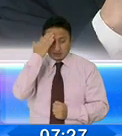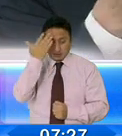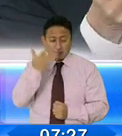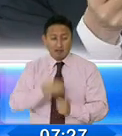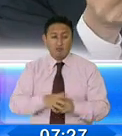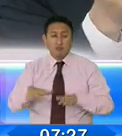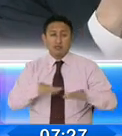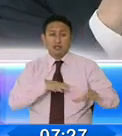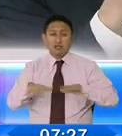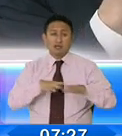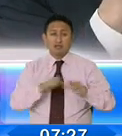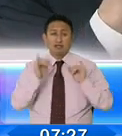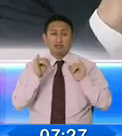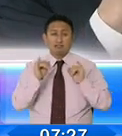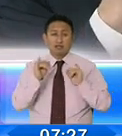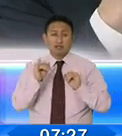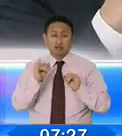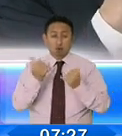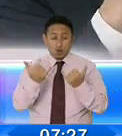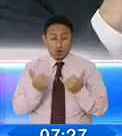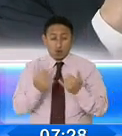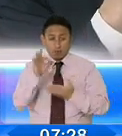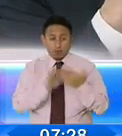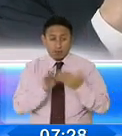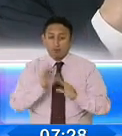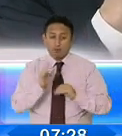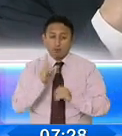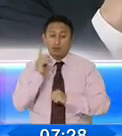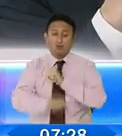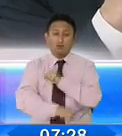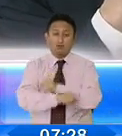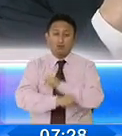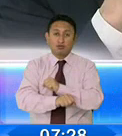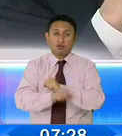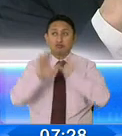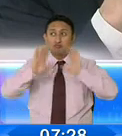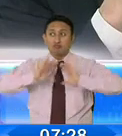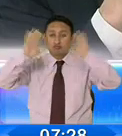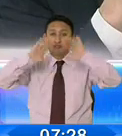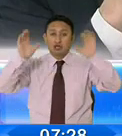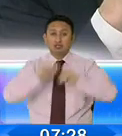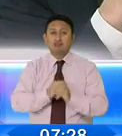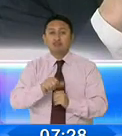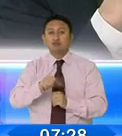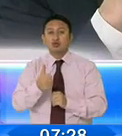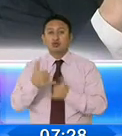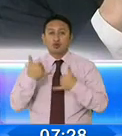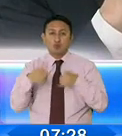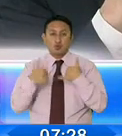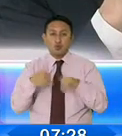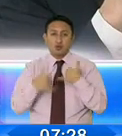de recreación que no están permitidas, como fútbol, boli y otras actividades de contacto